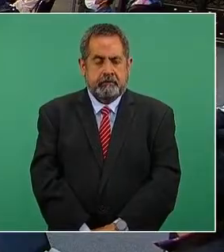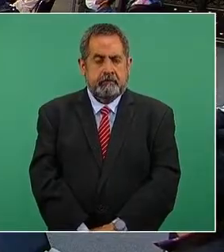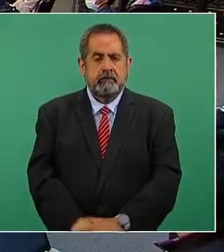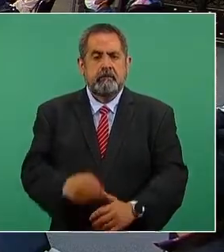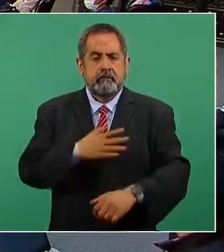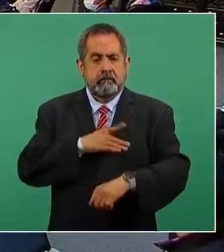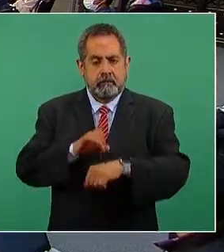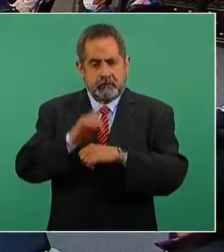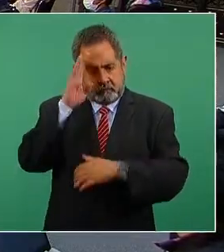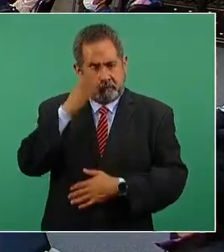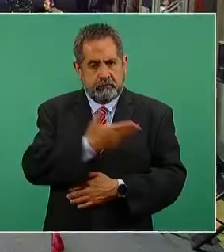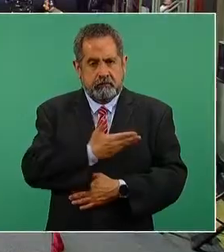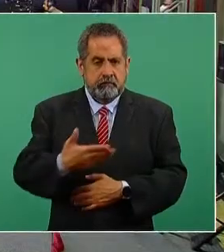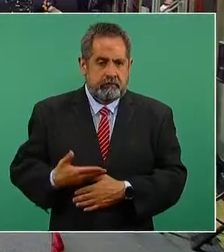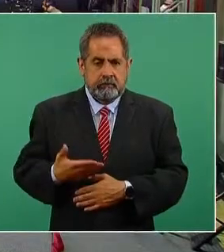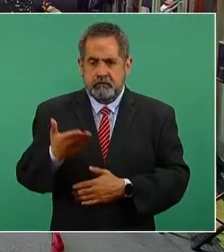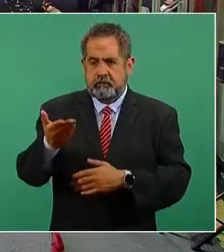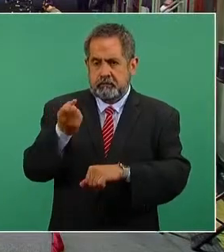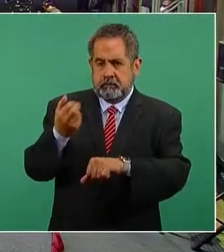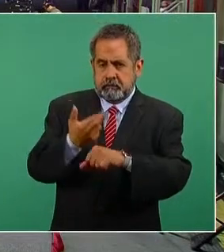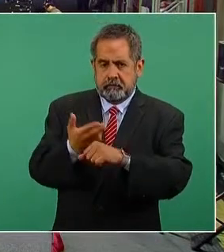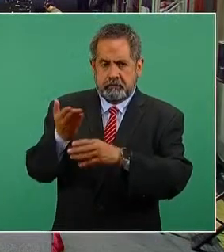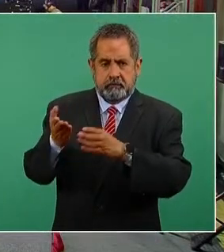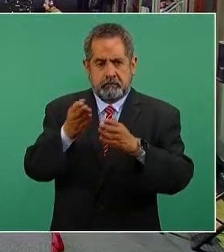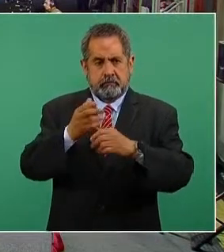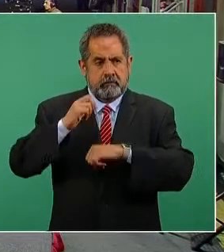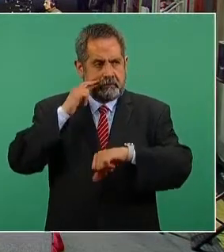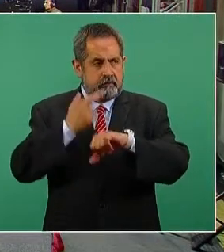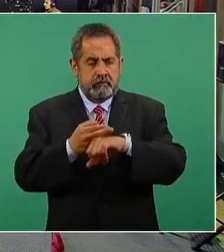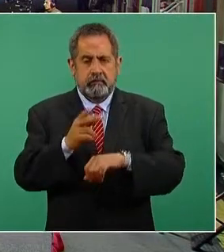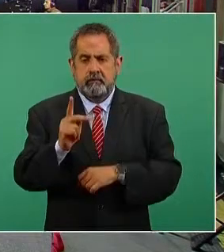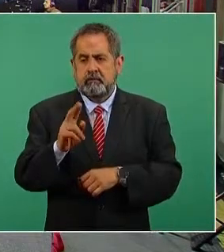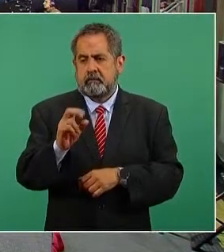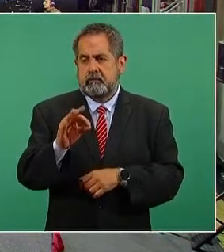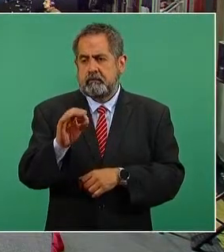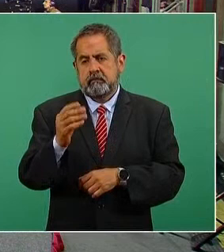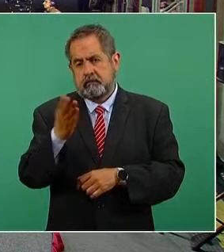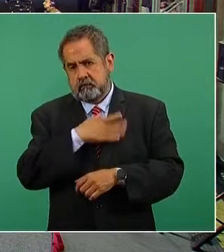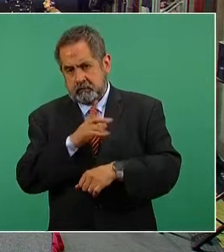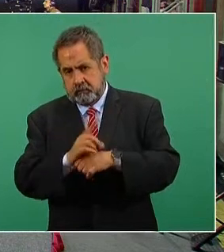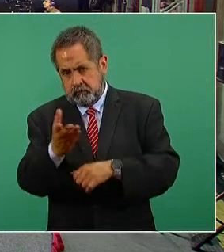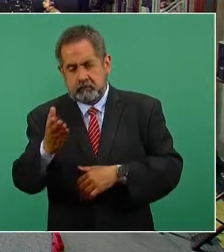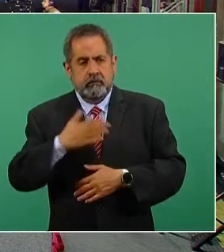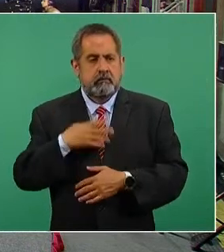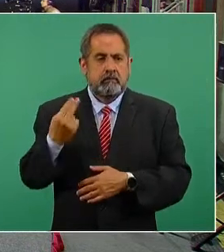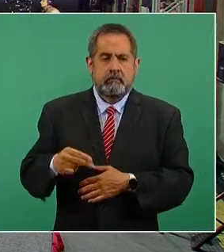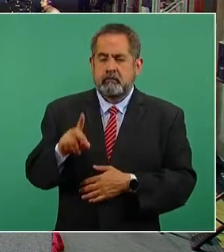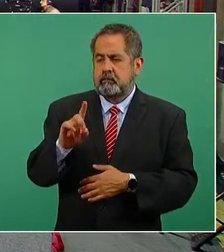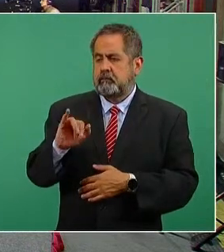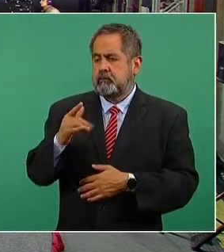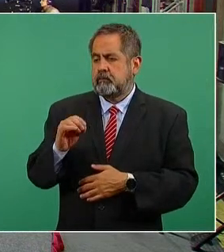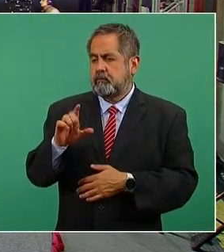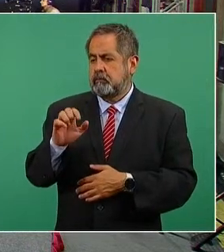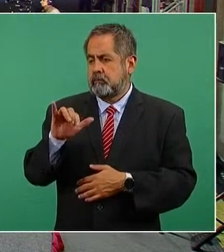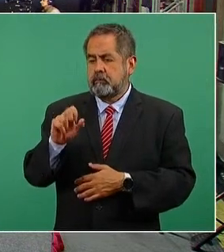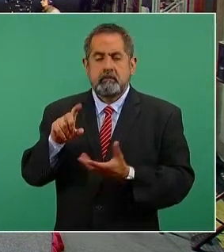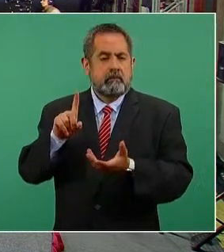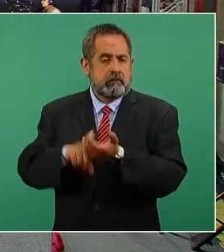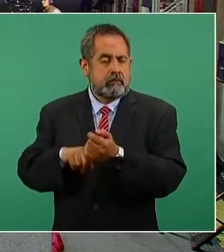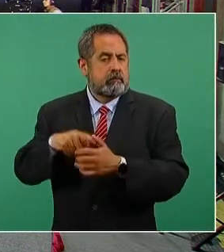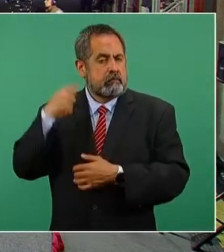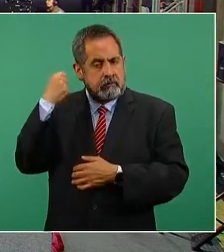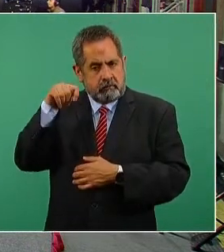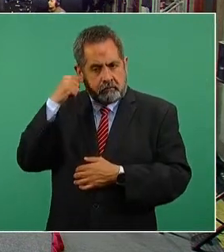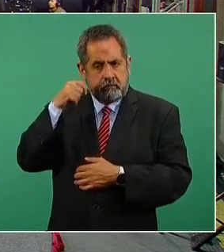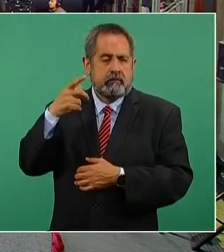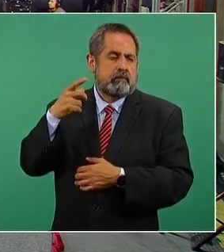Buenos días, señor presidente, canciller, buenos días, encargada de despacho de la Profeco, buenos días. Mi nombre es Diego Elías Cedillo, de Tabasco Hoy, Quintana